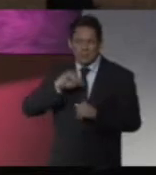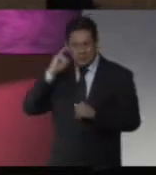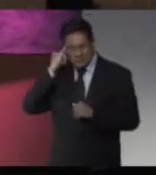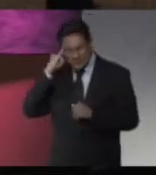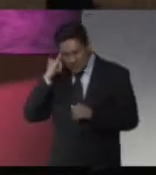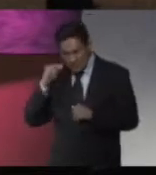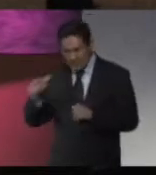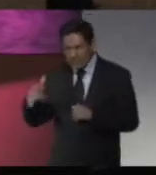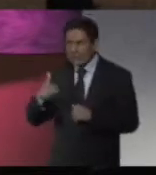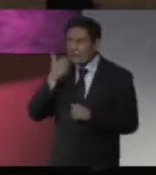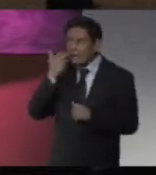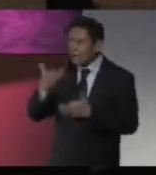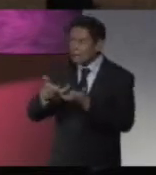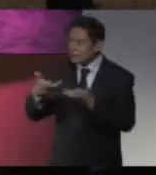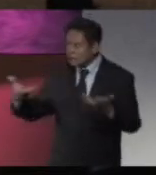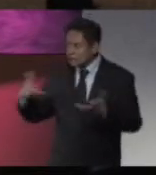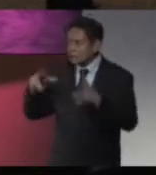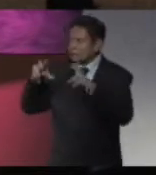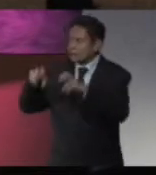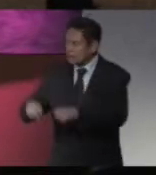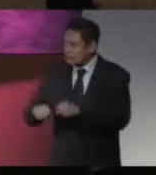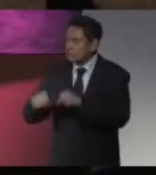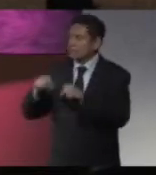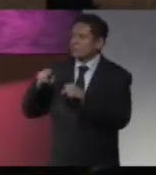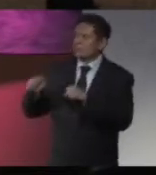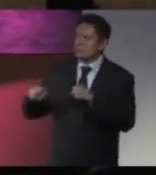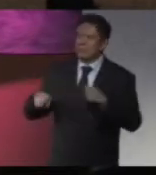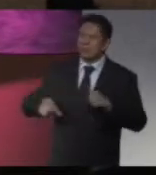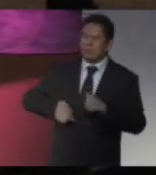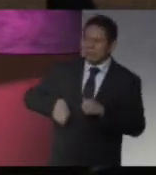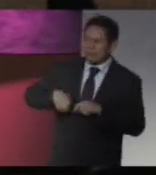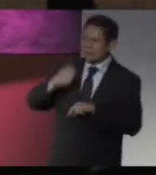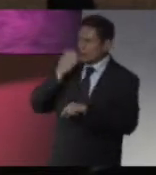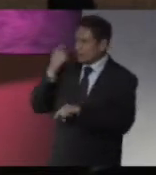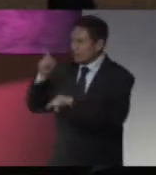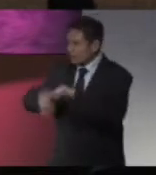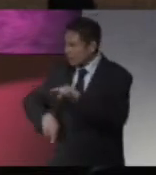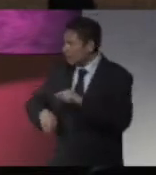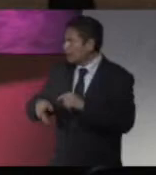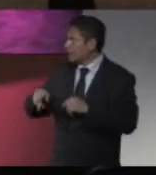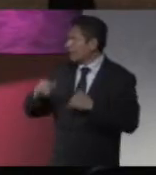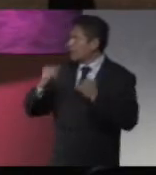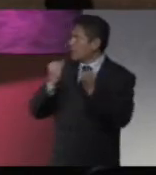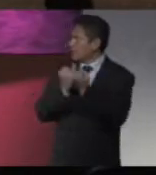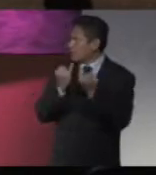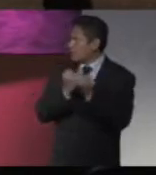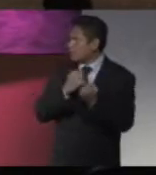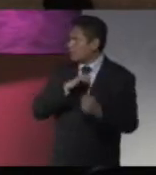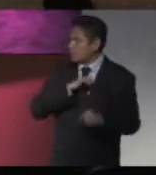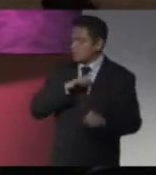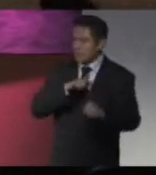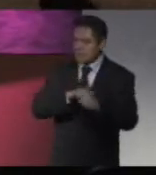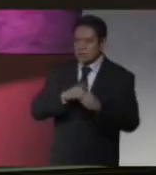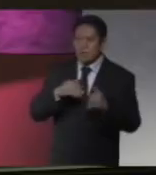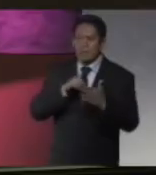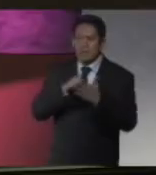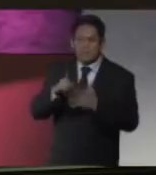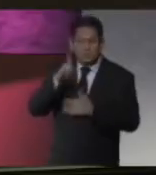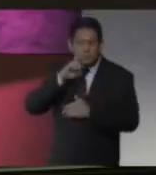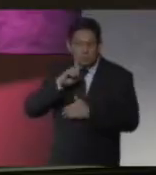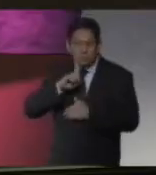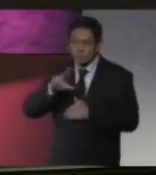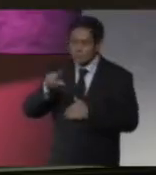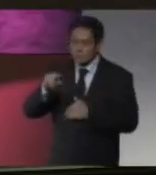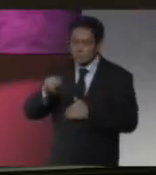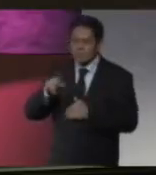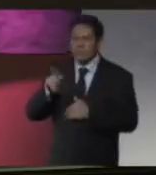luchando por su territorio. Y además, debo decirlo, porque se notará, no soy especialista en derechos de las mujeres, por lo tanto, ustedes